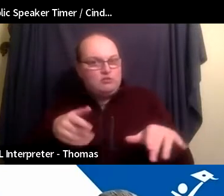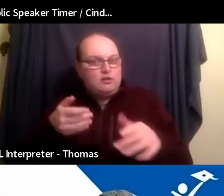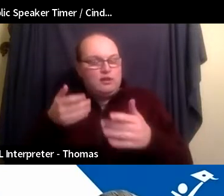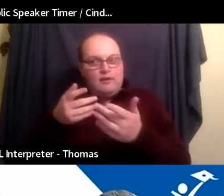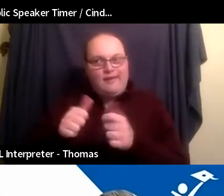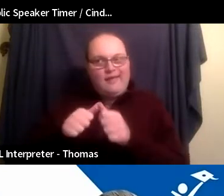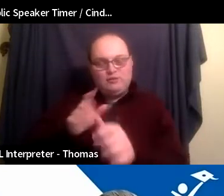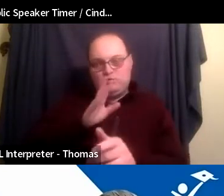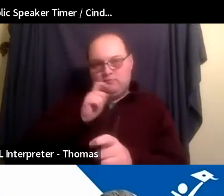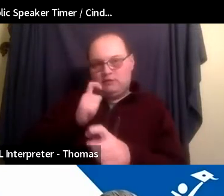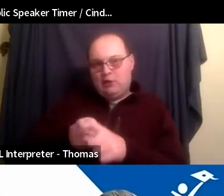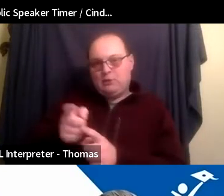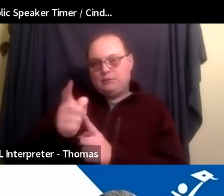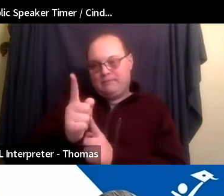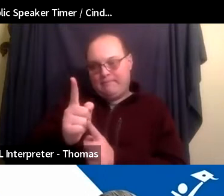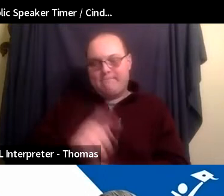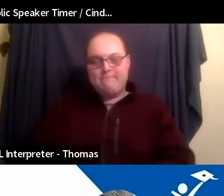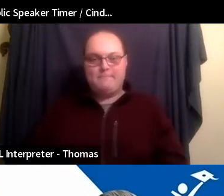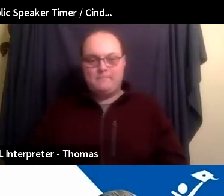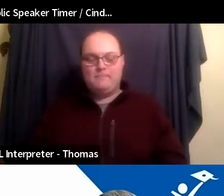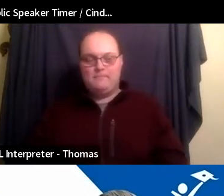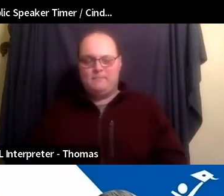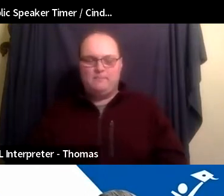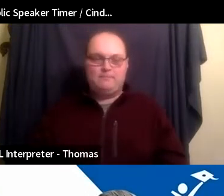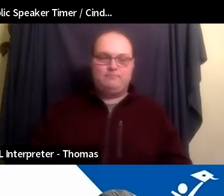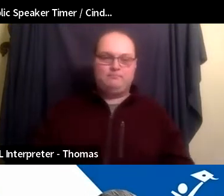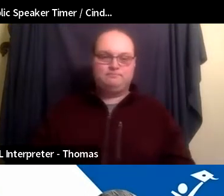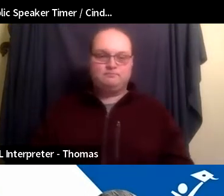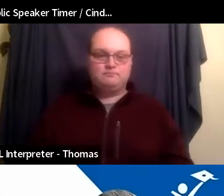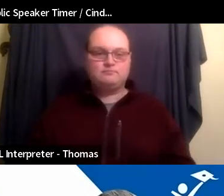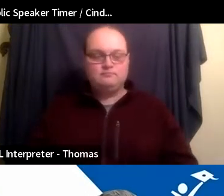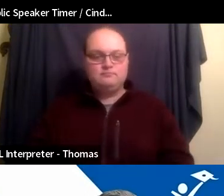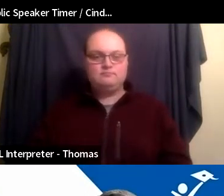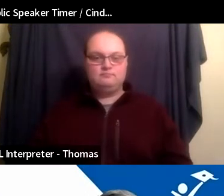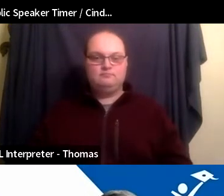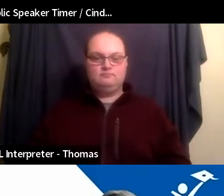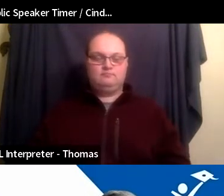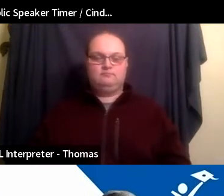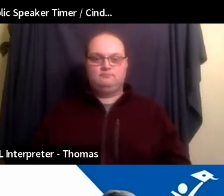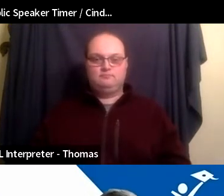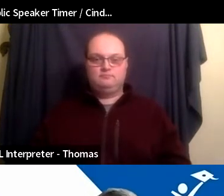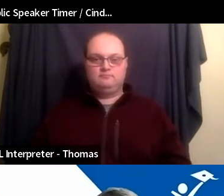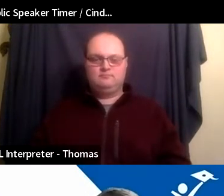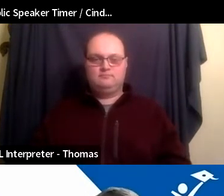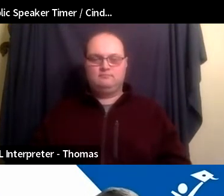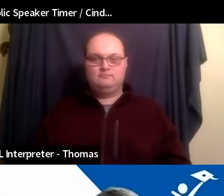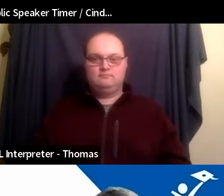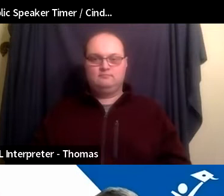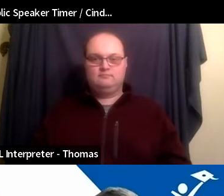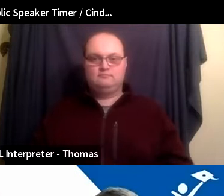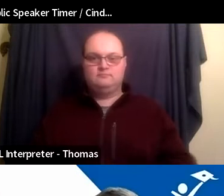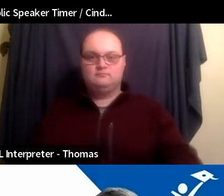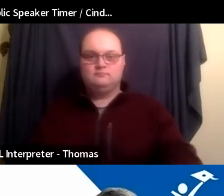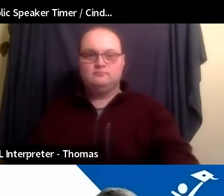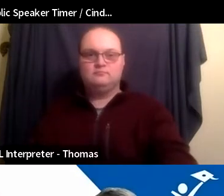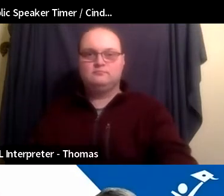Entonces no entiendo por qué razón pues están decidiendo eso sin contar con todos los padres, porque así como no, como yo, hay muchos que